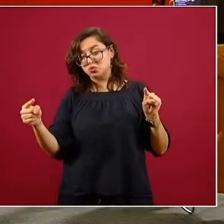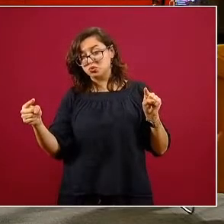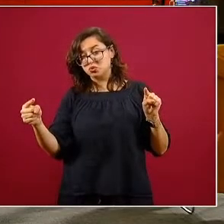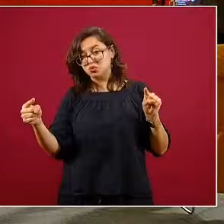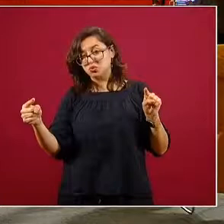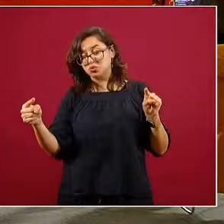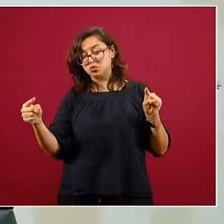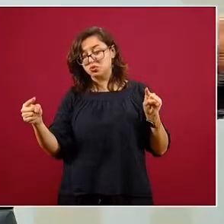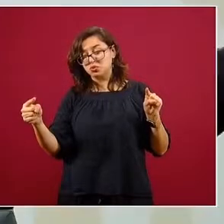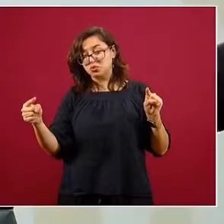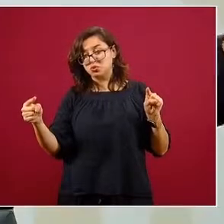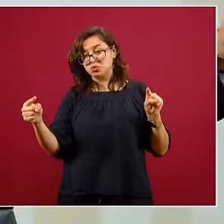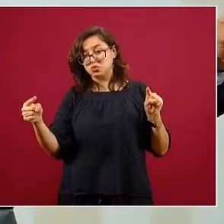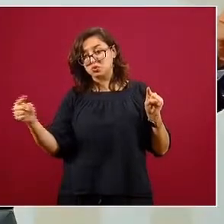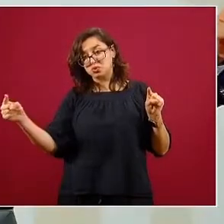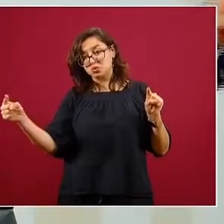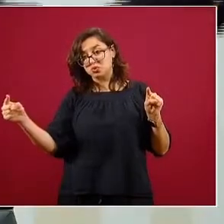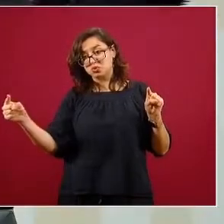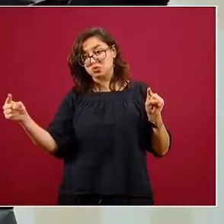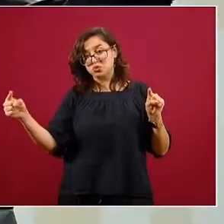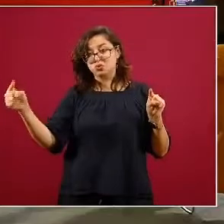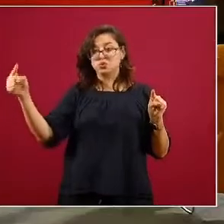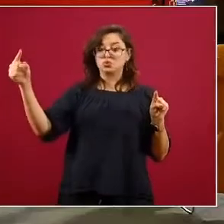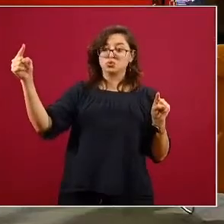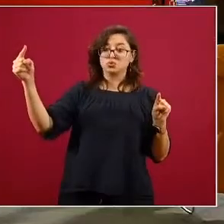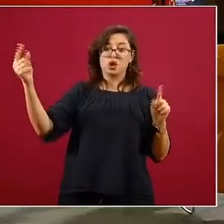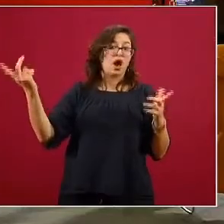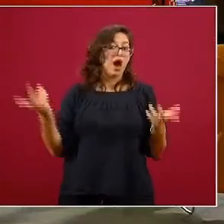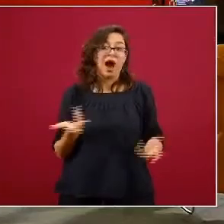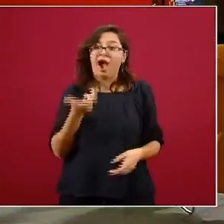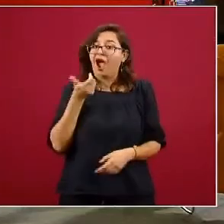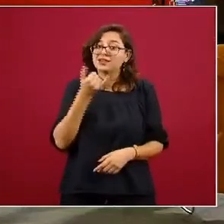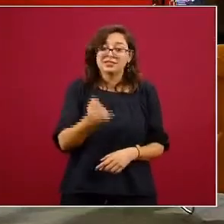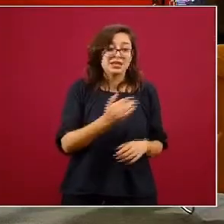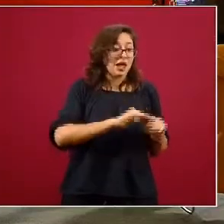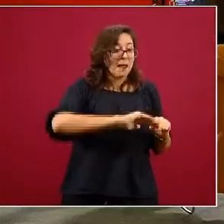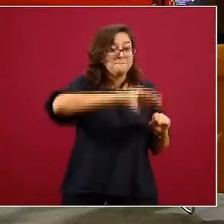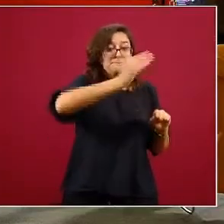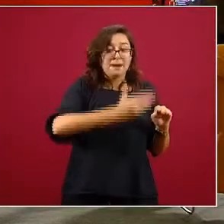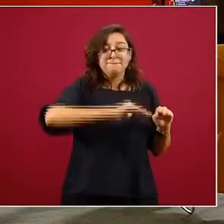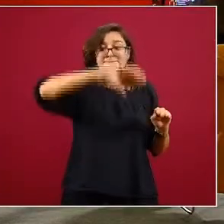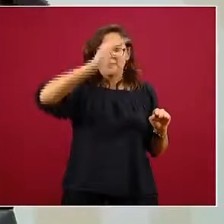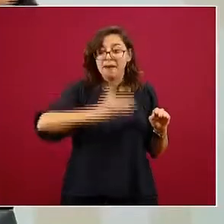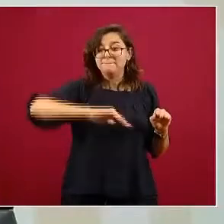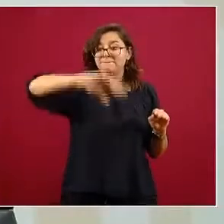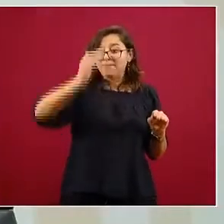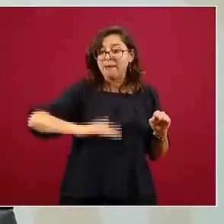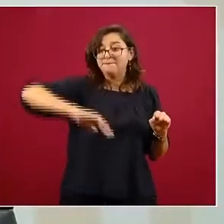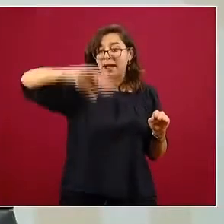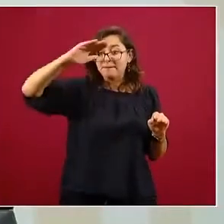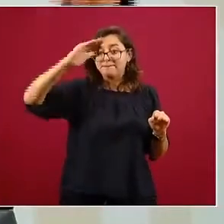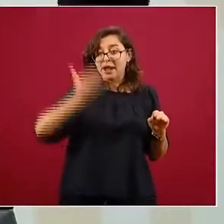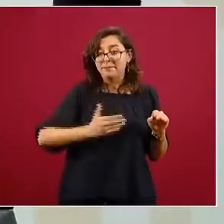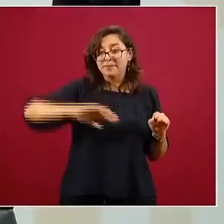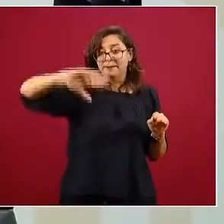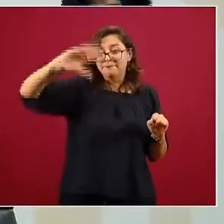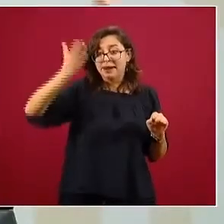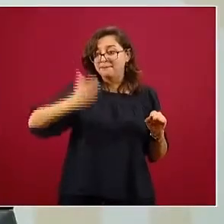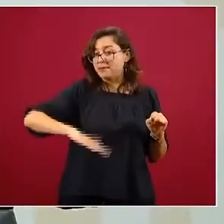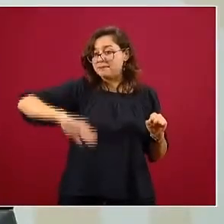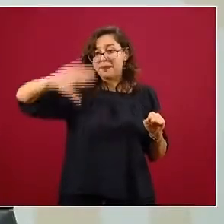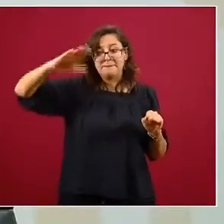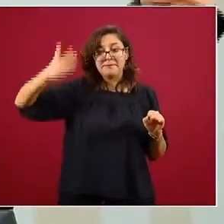bajar, luego se volverá a estancar, luego volverá a subir. Una especie de zigzag. Baja,